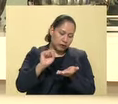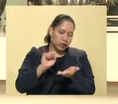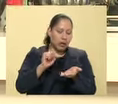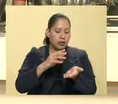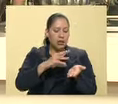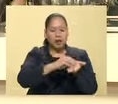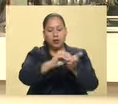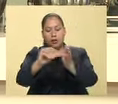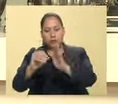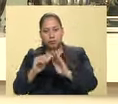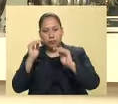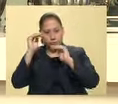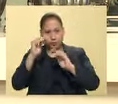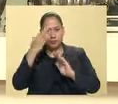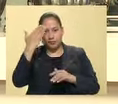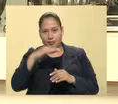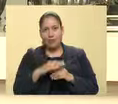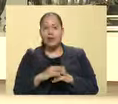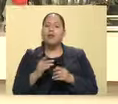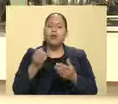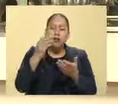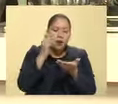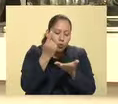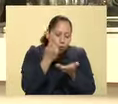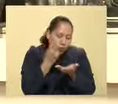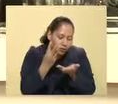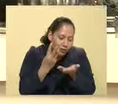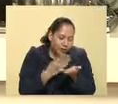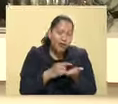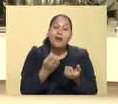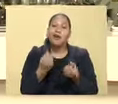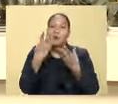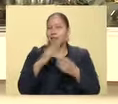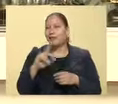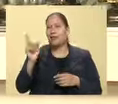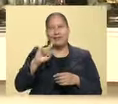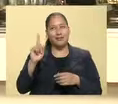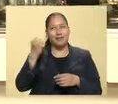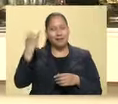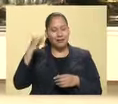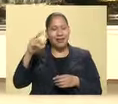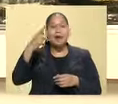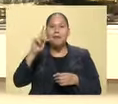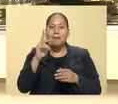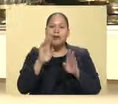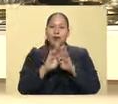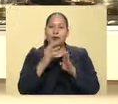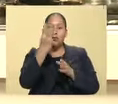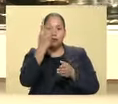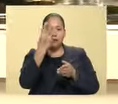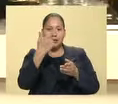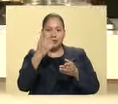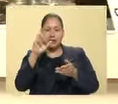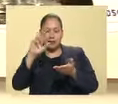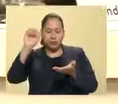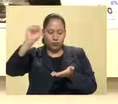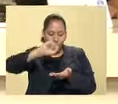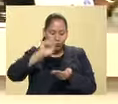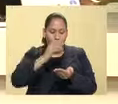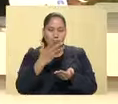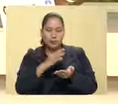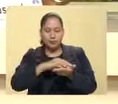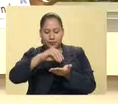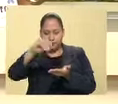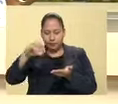está cayendo. A ver, ¿cuántos granitos le echaste a Nacate? Bueno, granitos no, pero sí te puedo decir que son como 3 gramos. Muy bien. Más o menos.